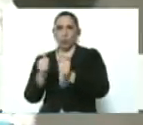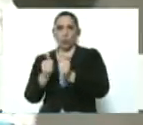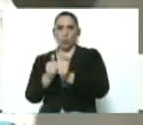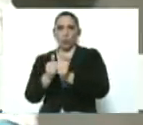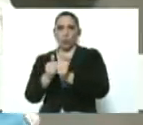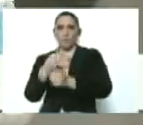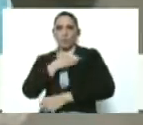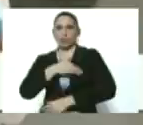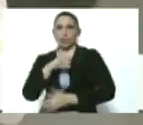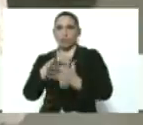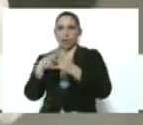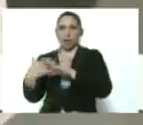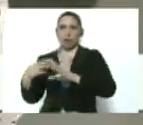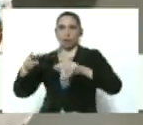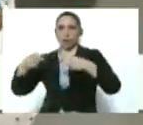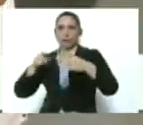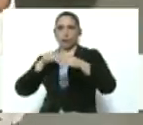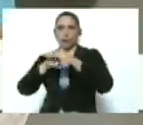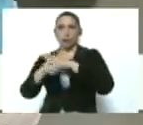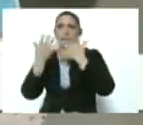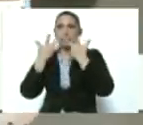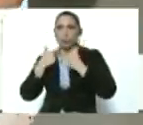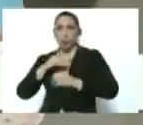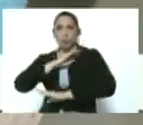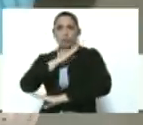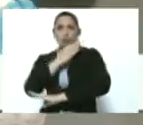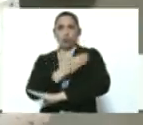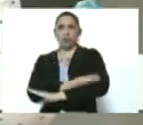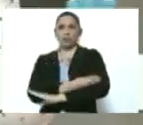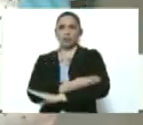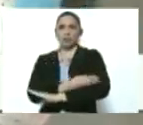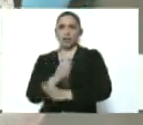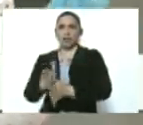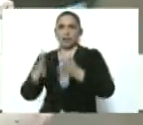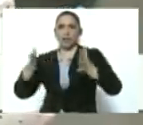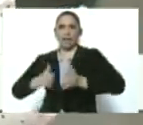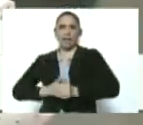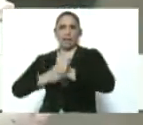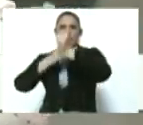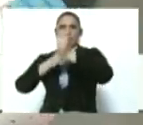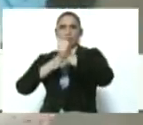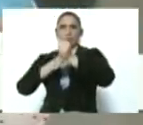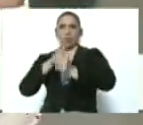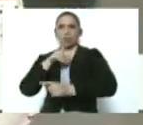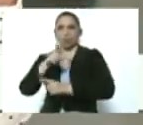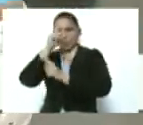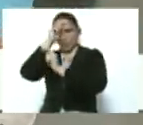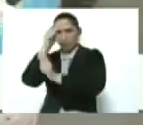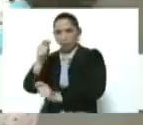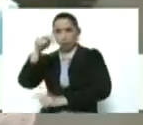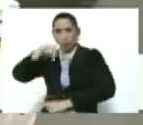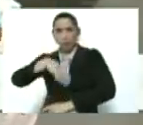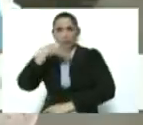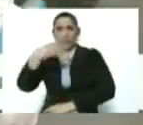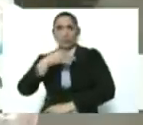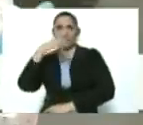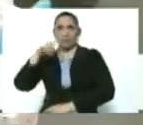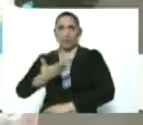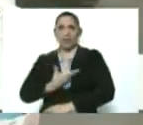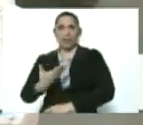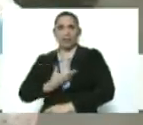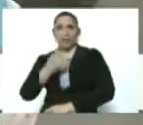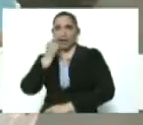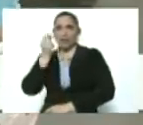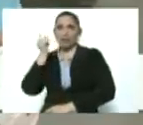tricolor la fuerza infinita que tiene es el liderazgo que ustedes ha reconocido esta tarde las alcaldesas y los